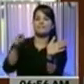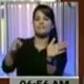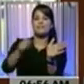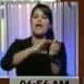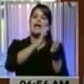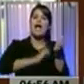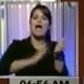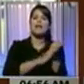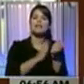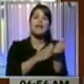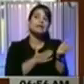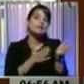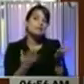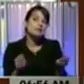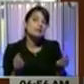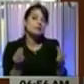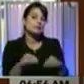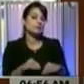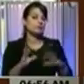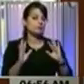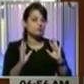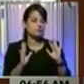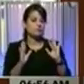carta de intención.